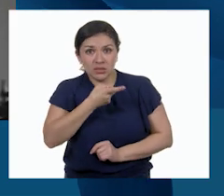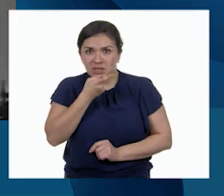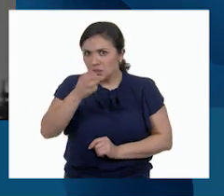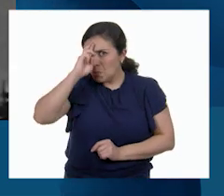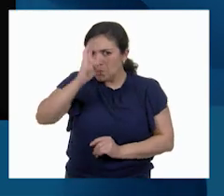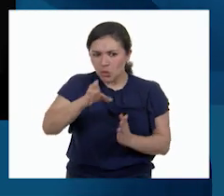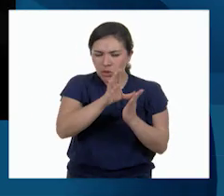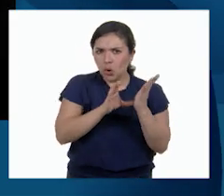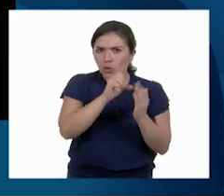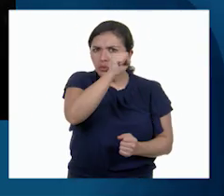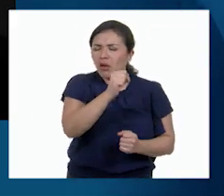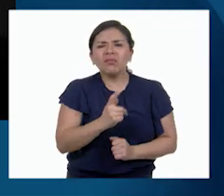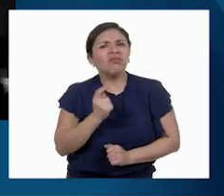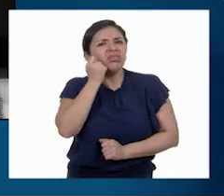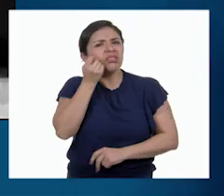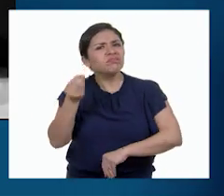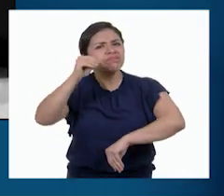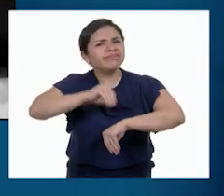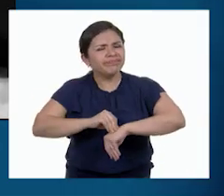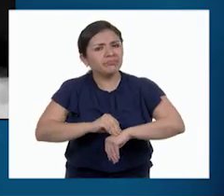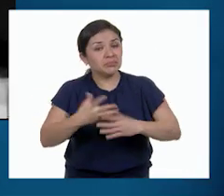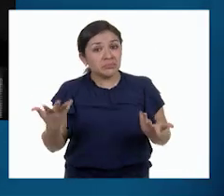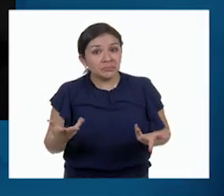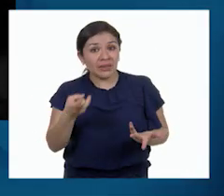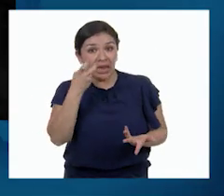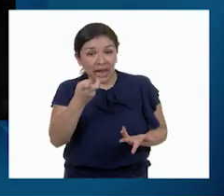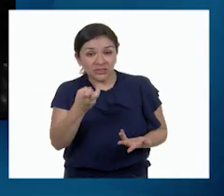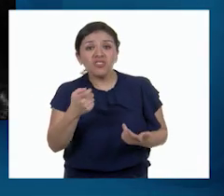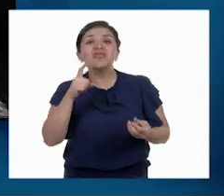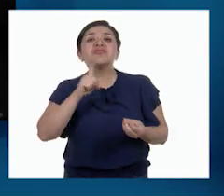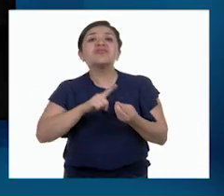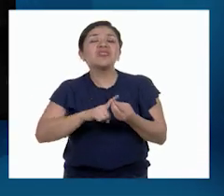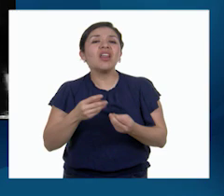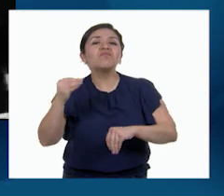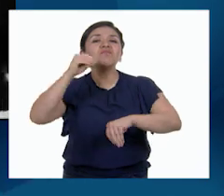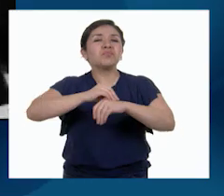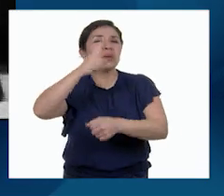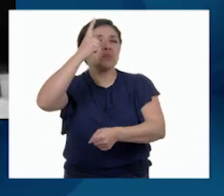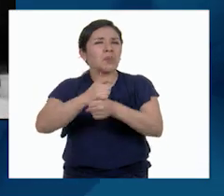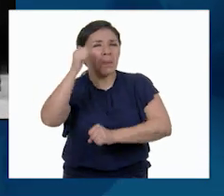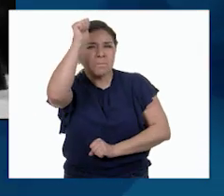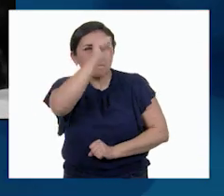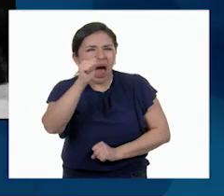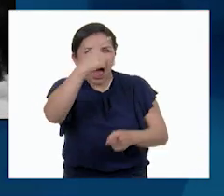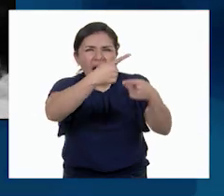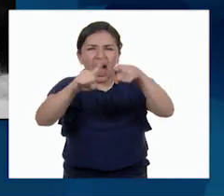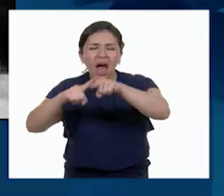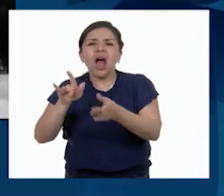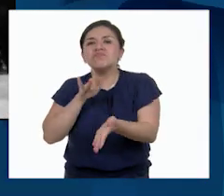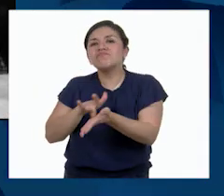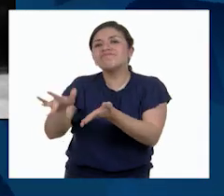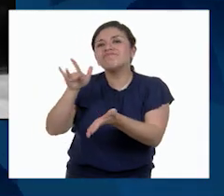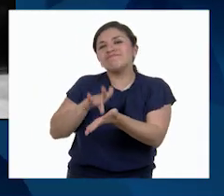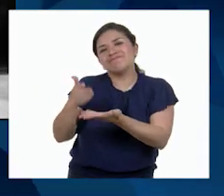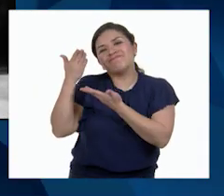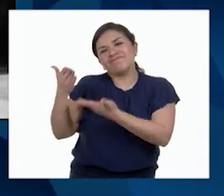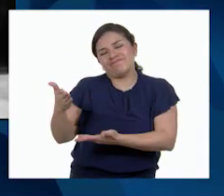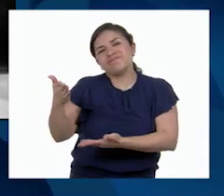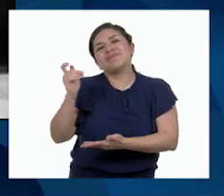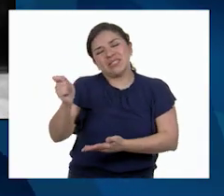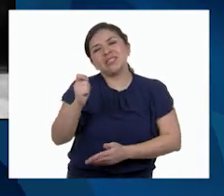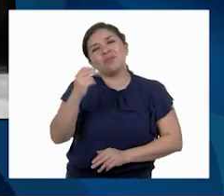por la Constitución. A cambio, la jerarquía eclesiástica apoyaría incondicionalmente al régimen